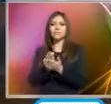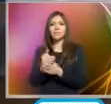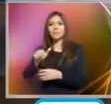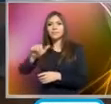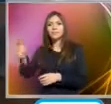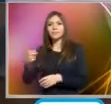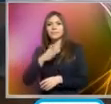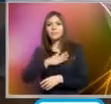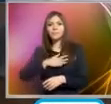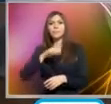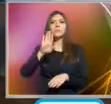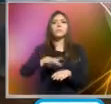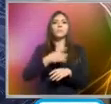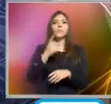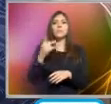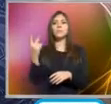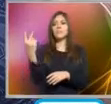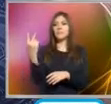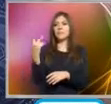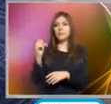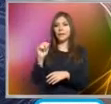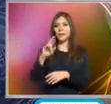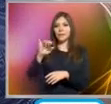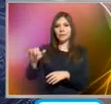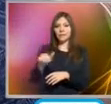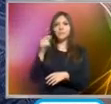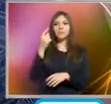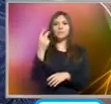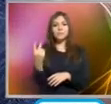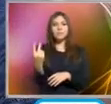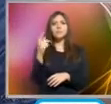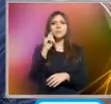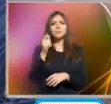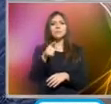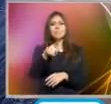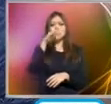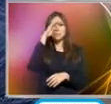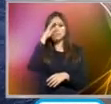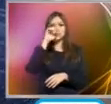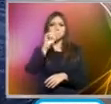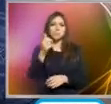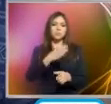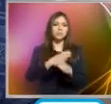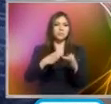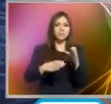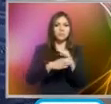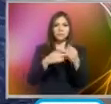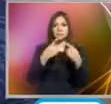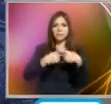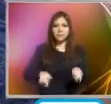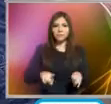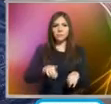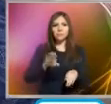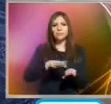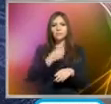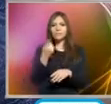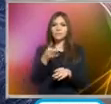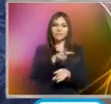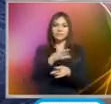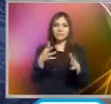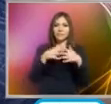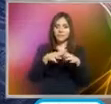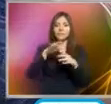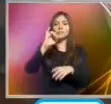relaciones de pareja, pero para ti eso podría ser completamente otra cosa, distinta a la que yo pienso, ¿no? Es muy relativo esto, ¿no,